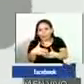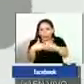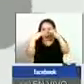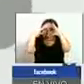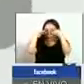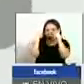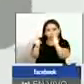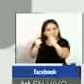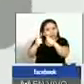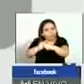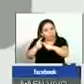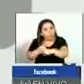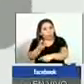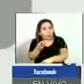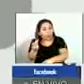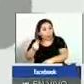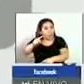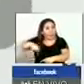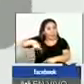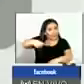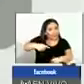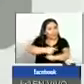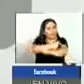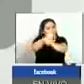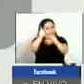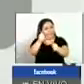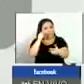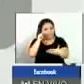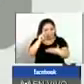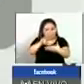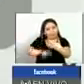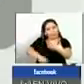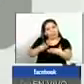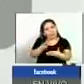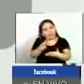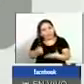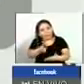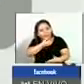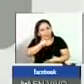próximas horas. Ya para cuando amanezcamos mañana seguramente tendremos otros datos.